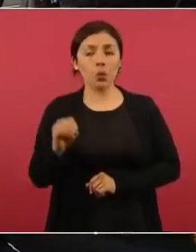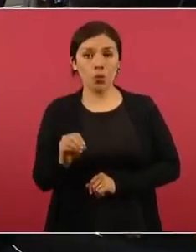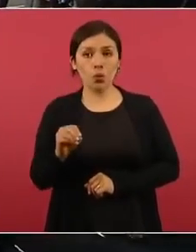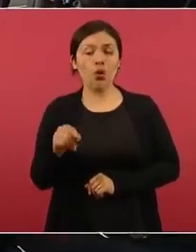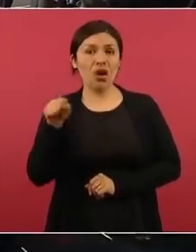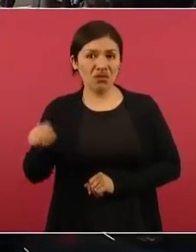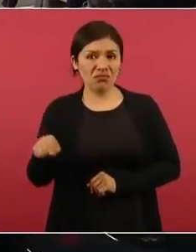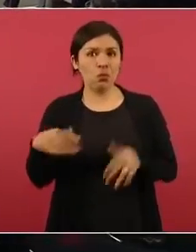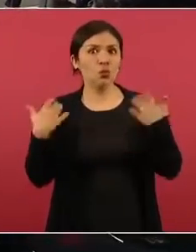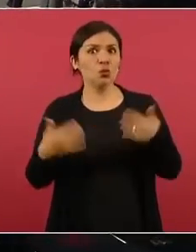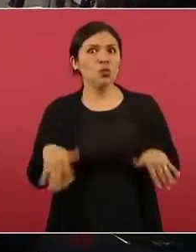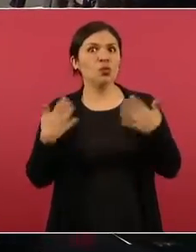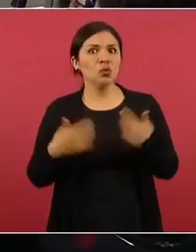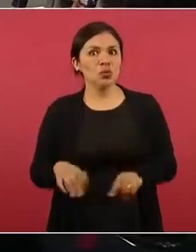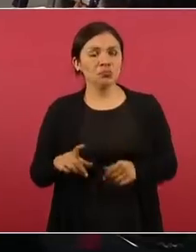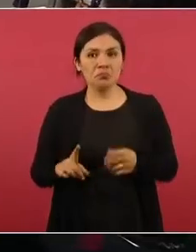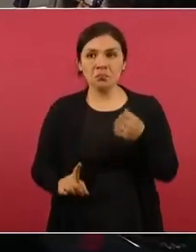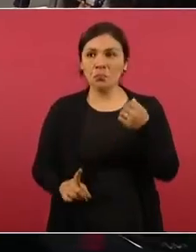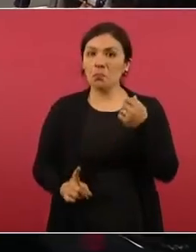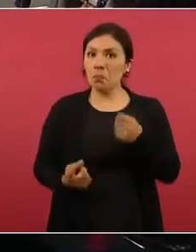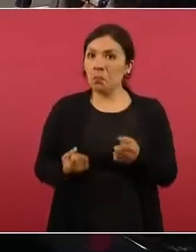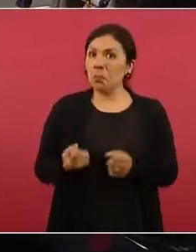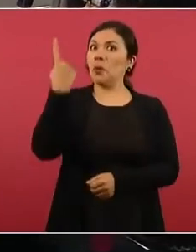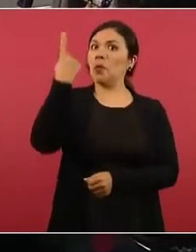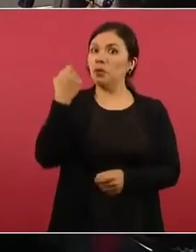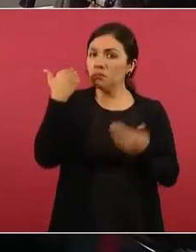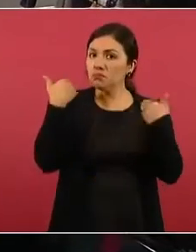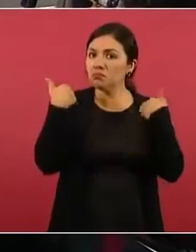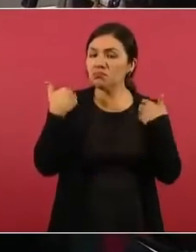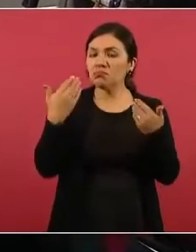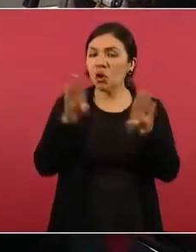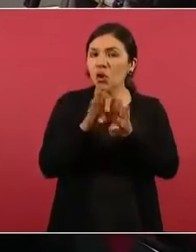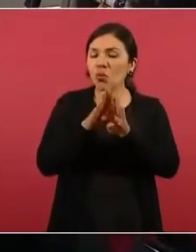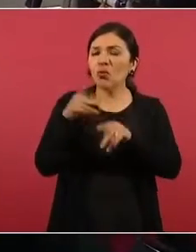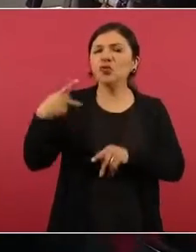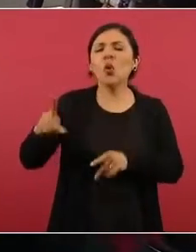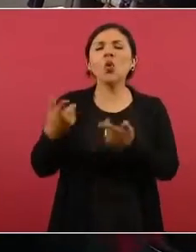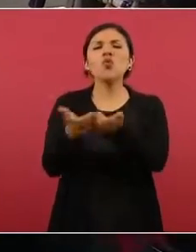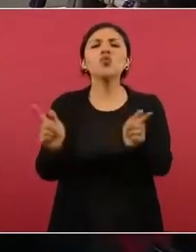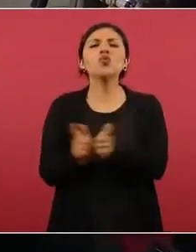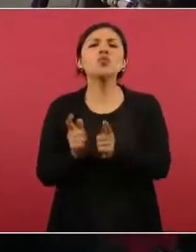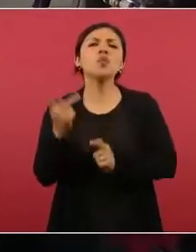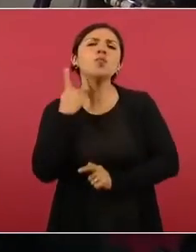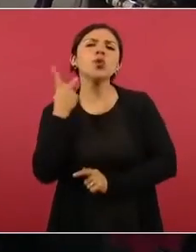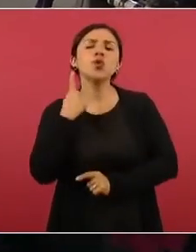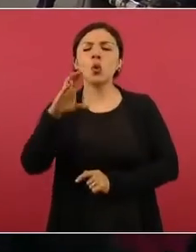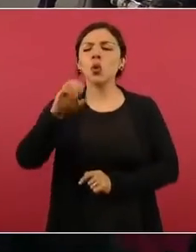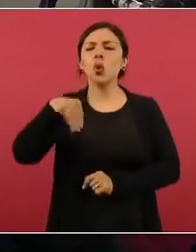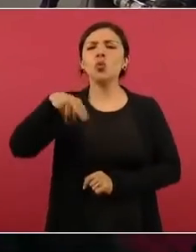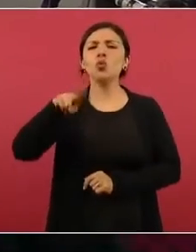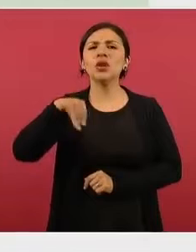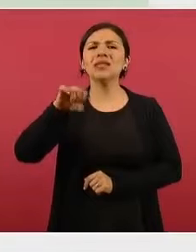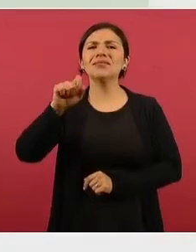que fue una hazaña, porque él fue candidato del Partido Comunista y obtuvo